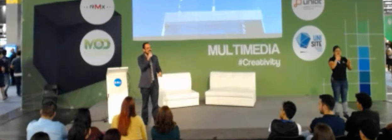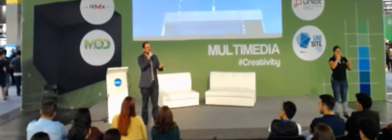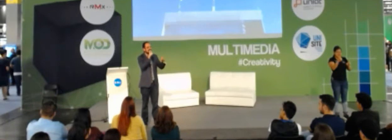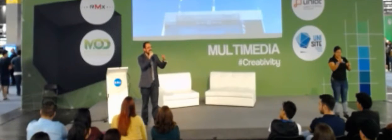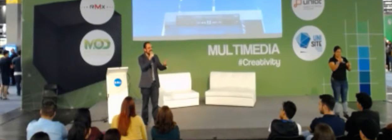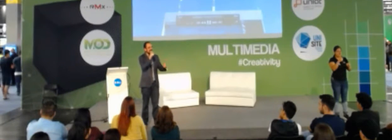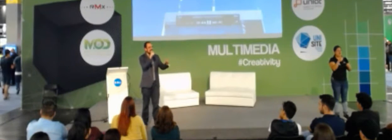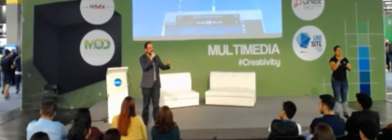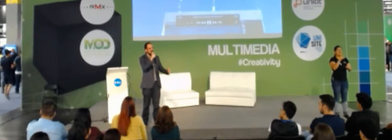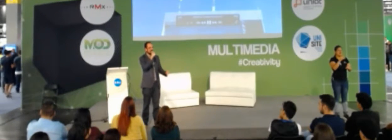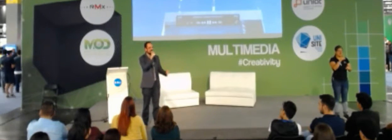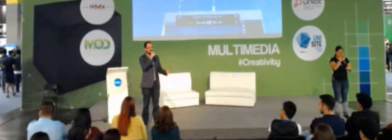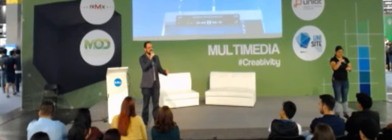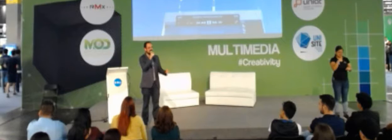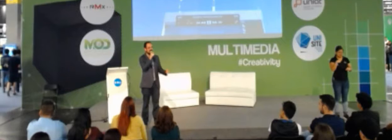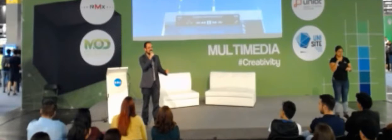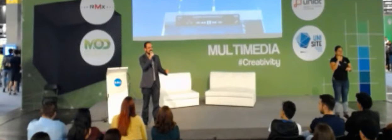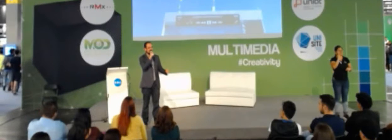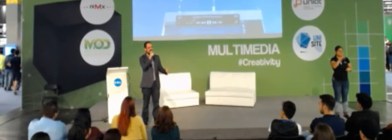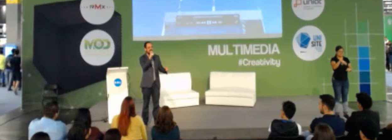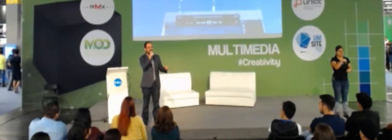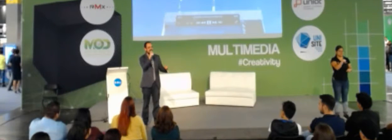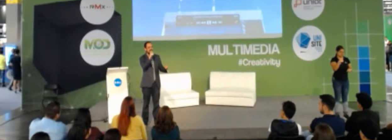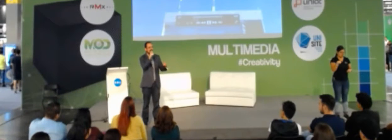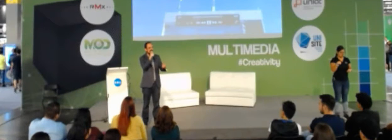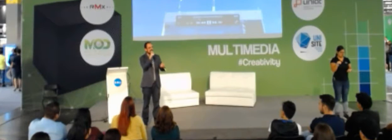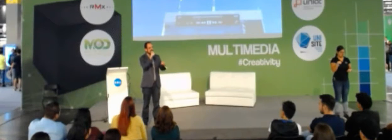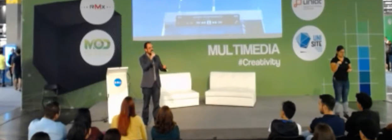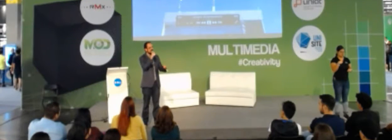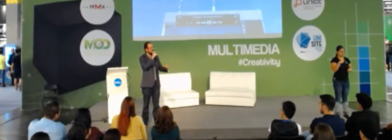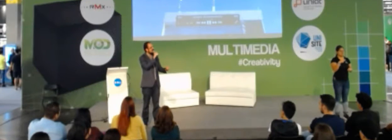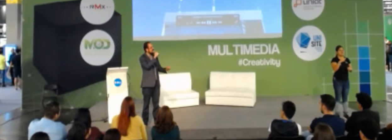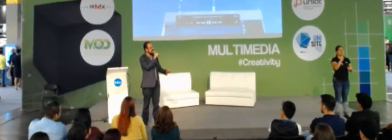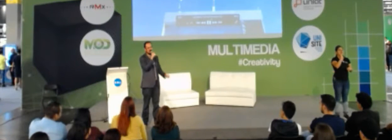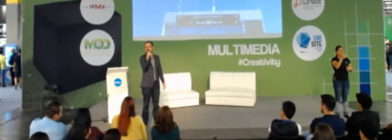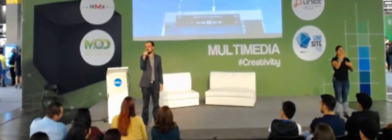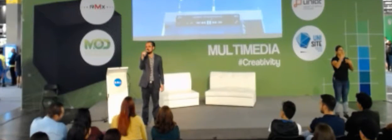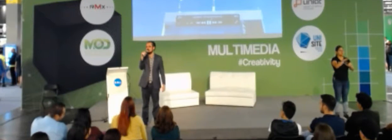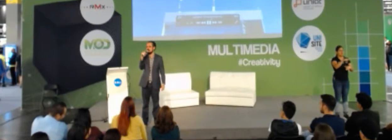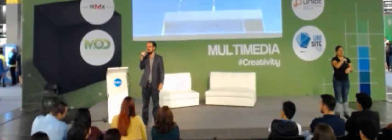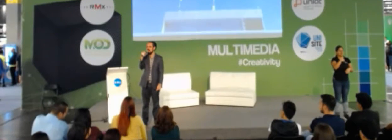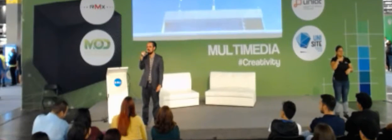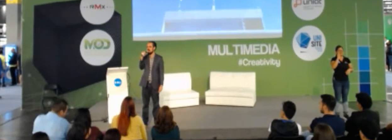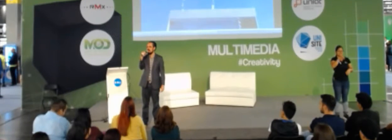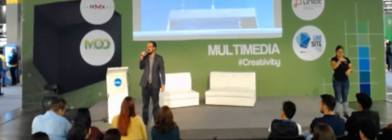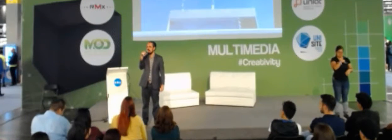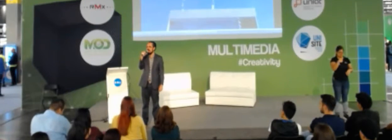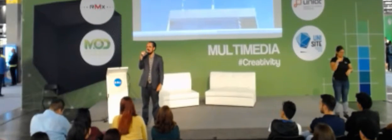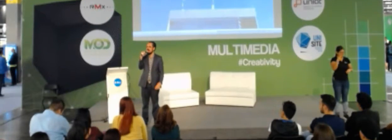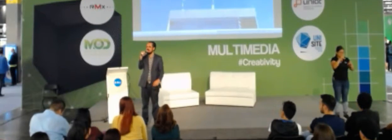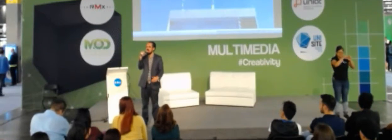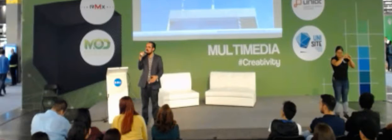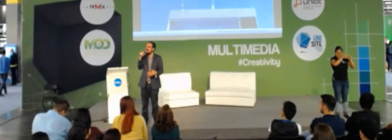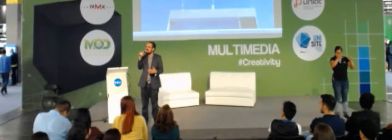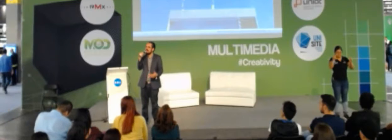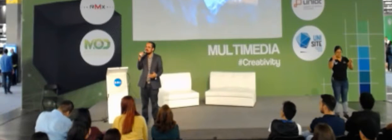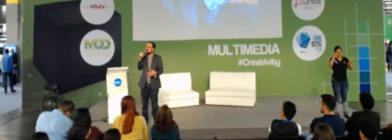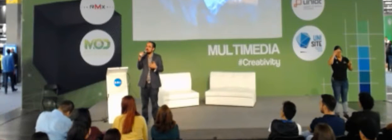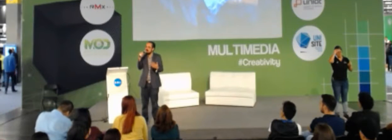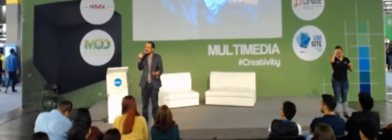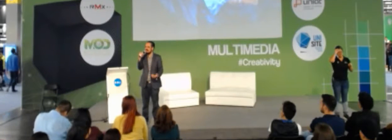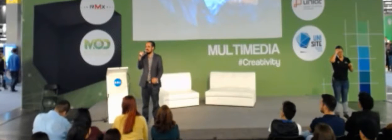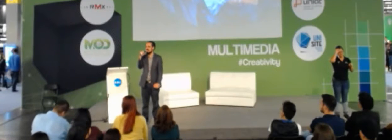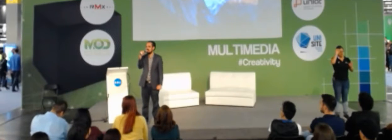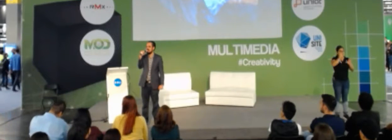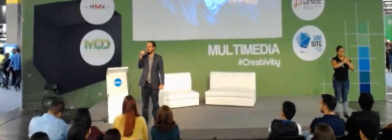nosotros, sin nosotros. Nada sobre nosotros, sin nosotros. Ya no hay que